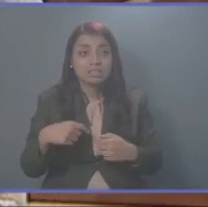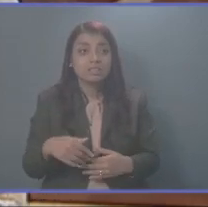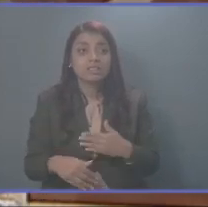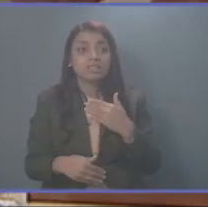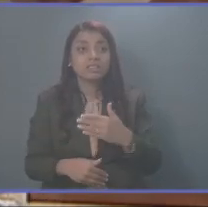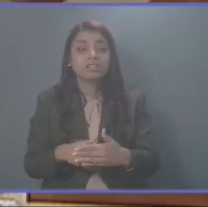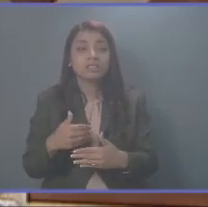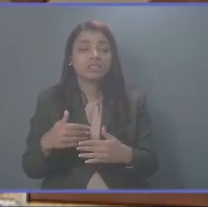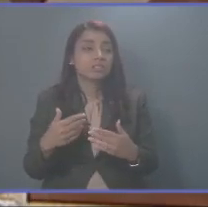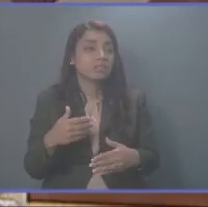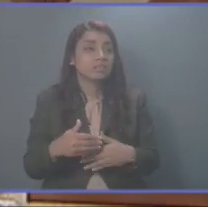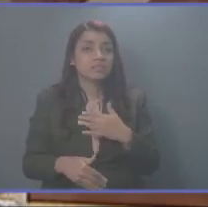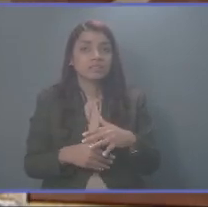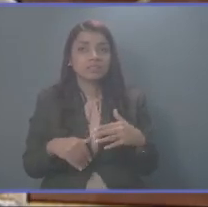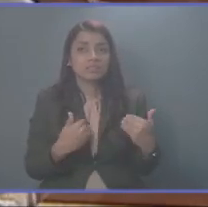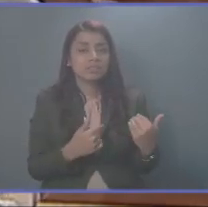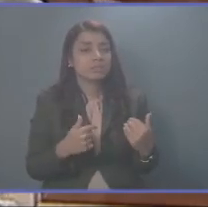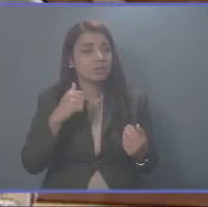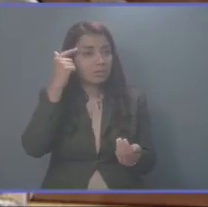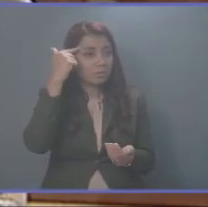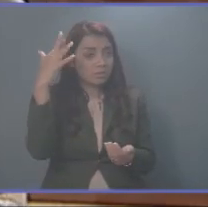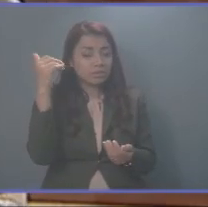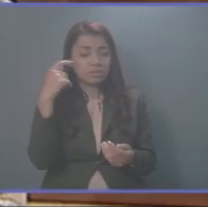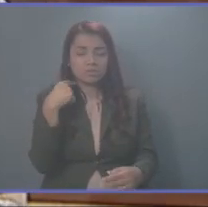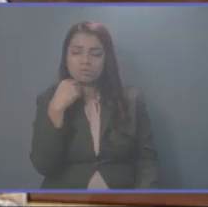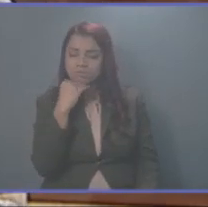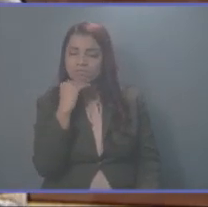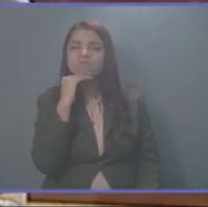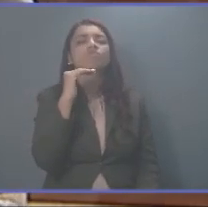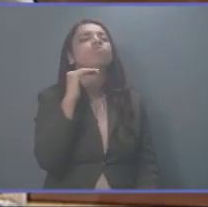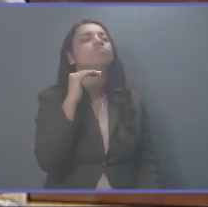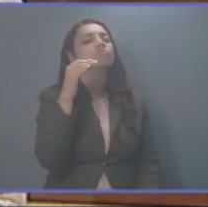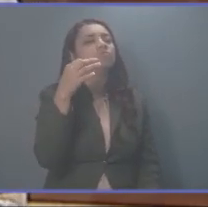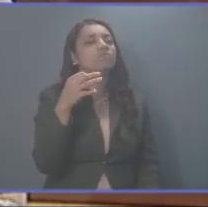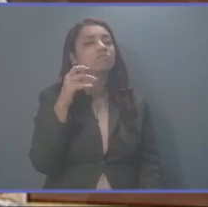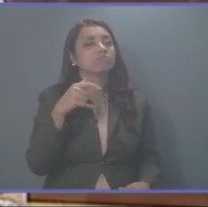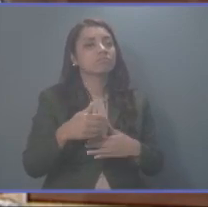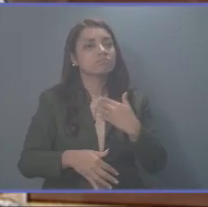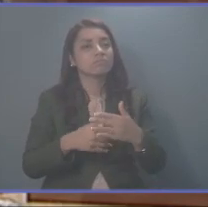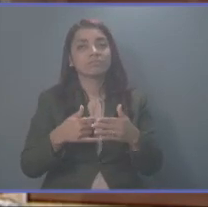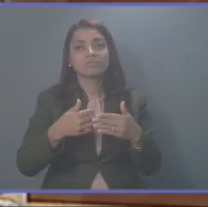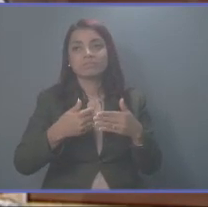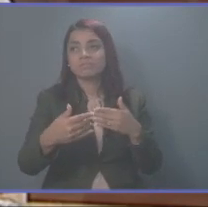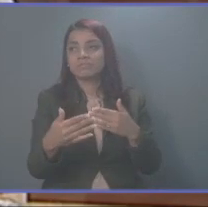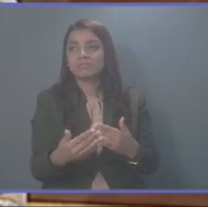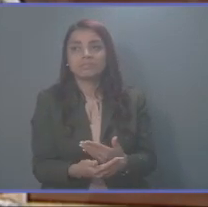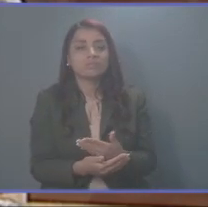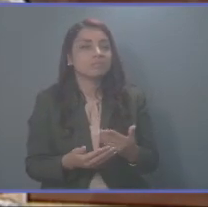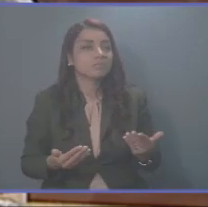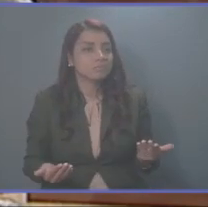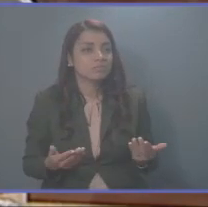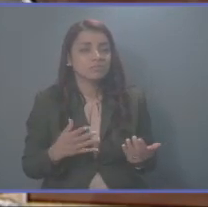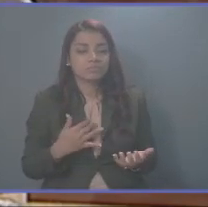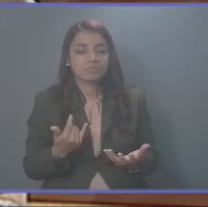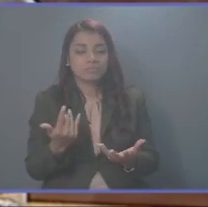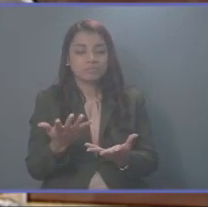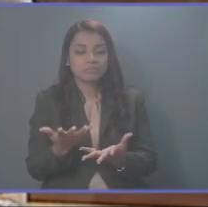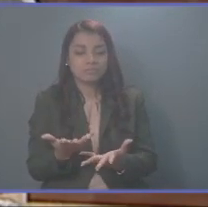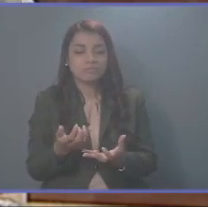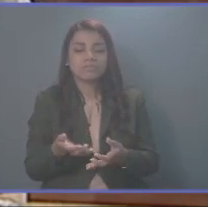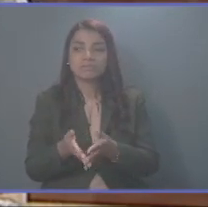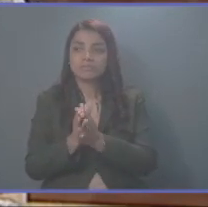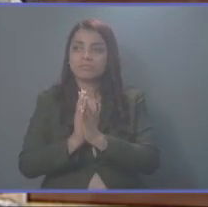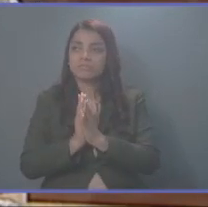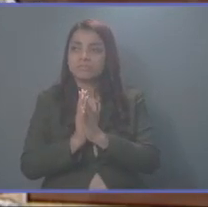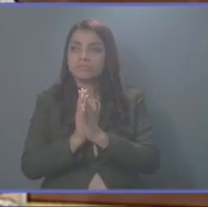trajinar de la vida política con la frente en alto, como lo hice desde el primer momento que llegué. Quiero pedirle